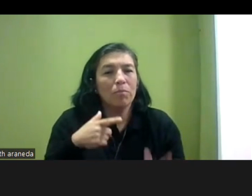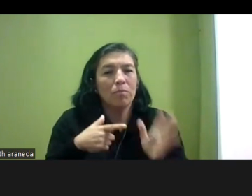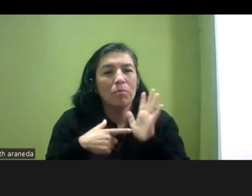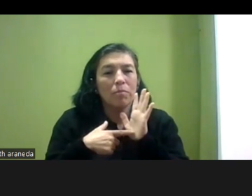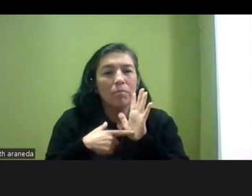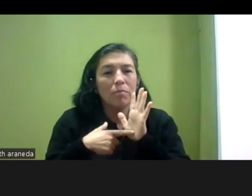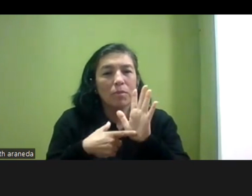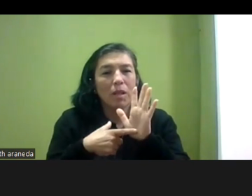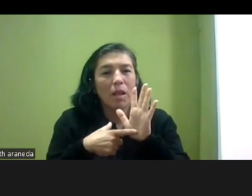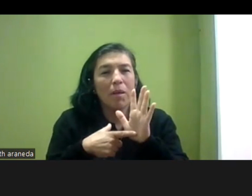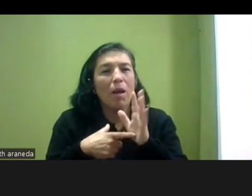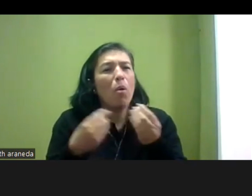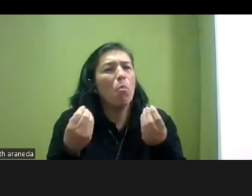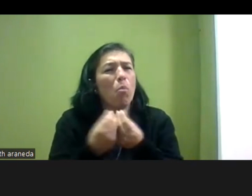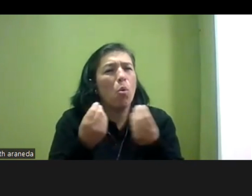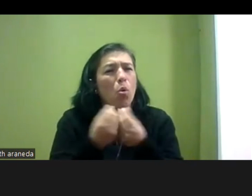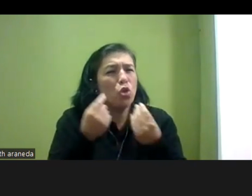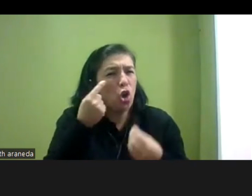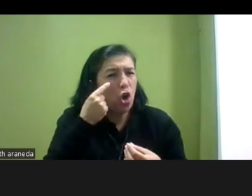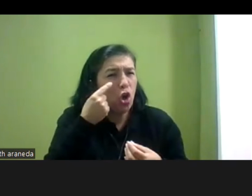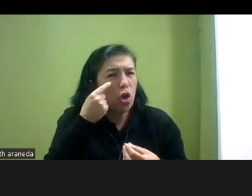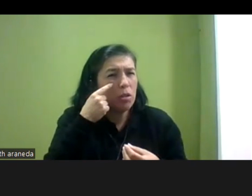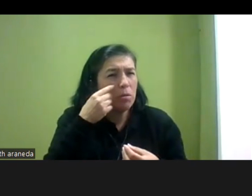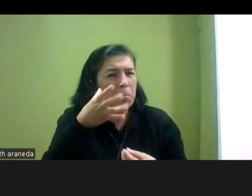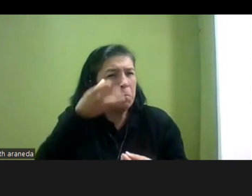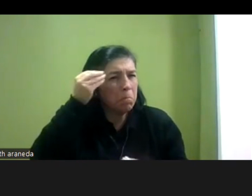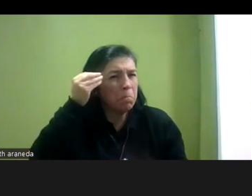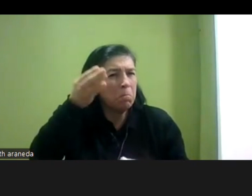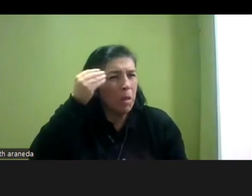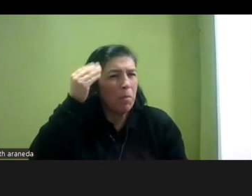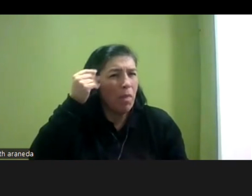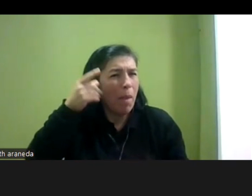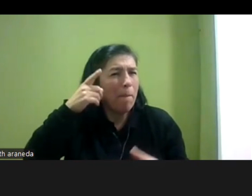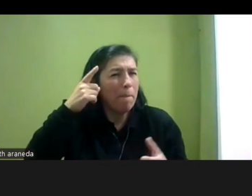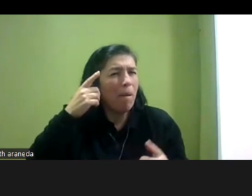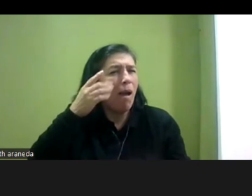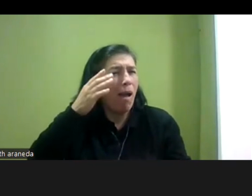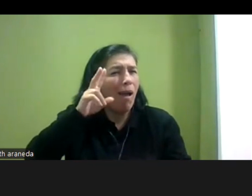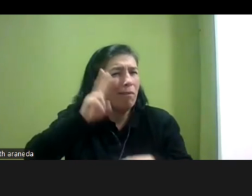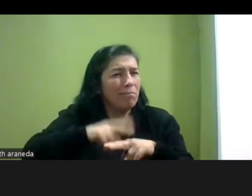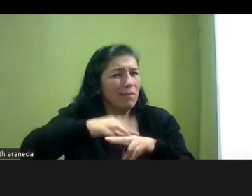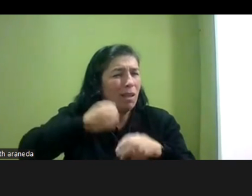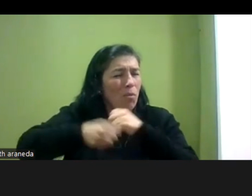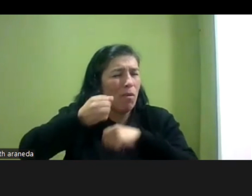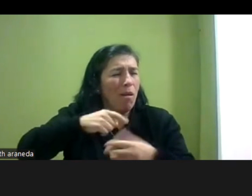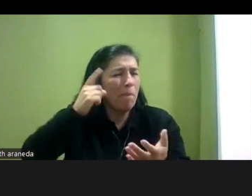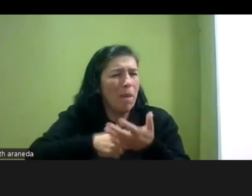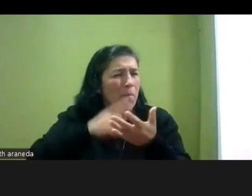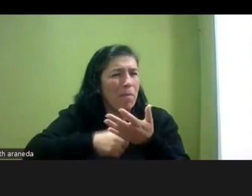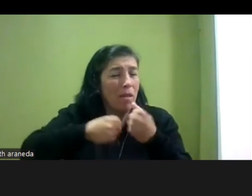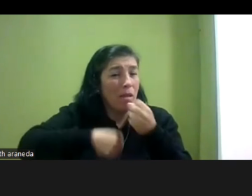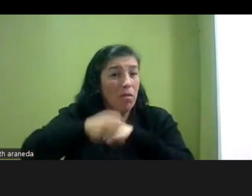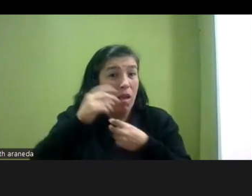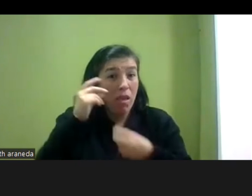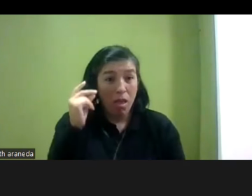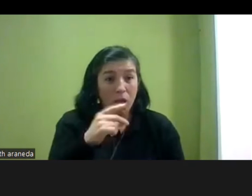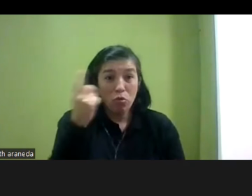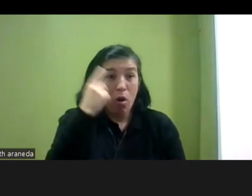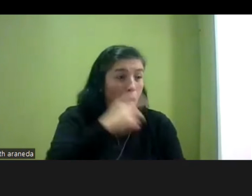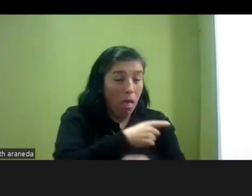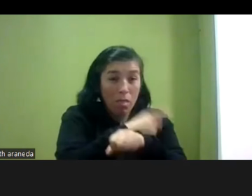un cúmulo de conocimientos de años, miles de años. O sea, nada de esto se inventa de un día para otro, sino